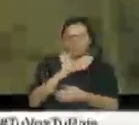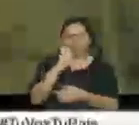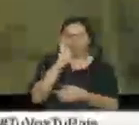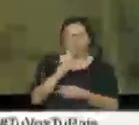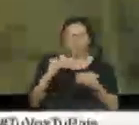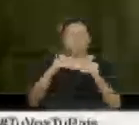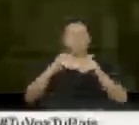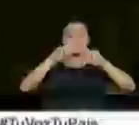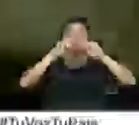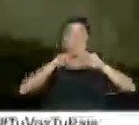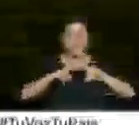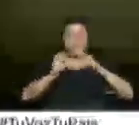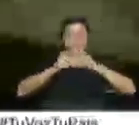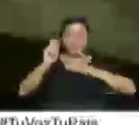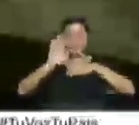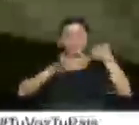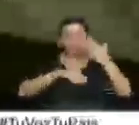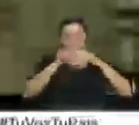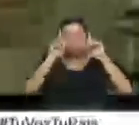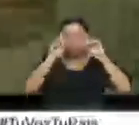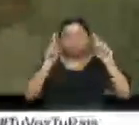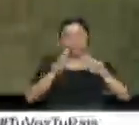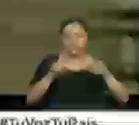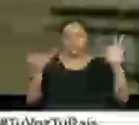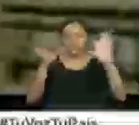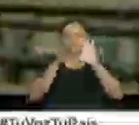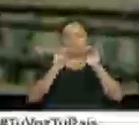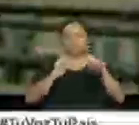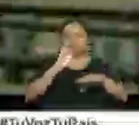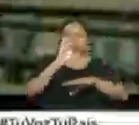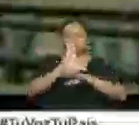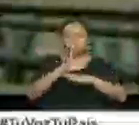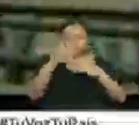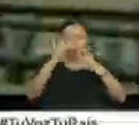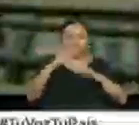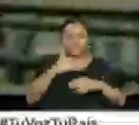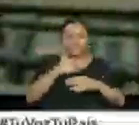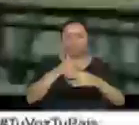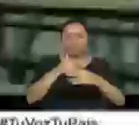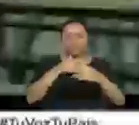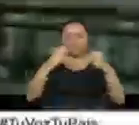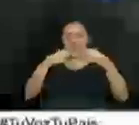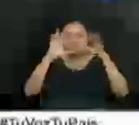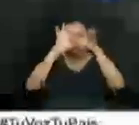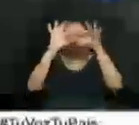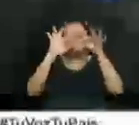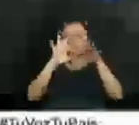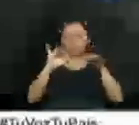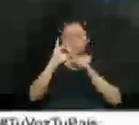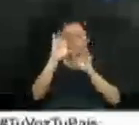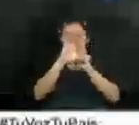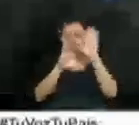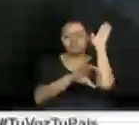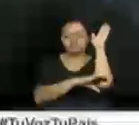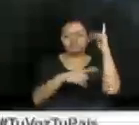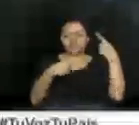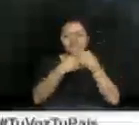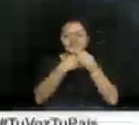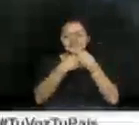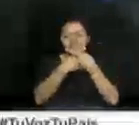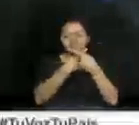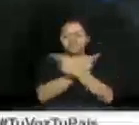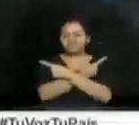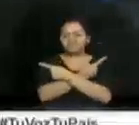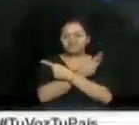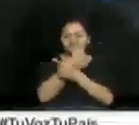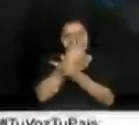y aprueban las denuncias de los tratados bilaterales de inversión que contienen cláusulas inconstitucionales y contrarias a